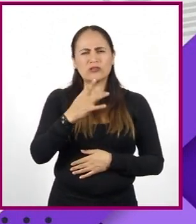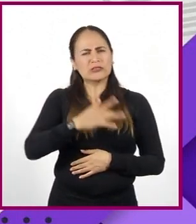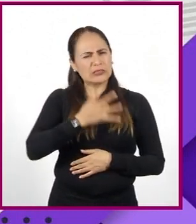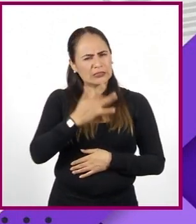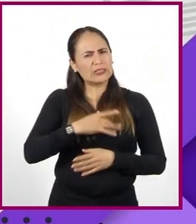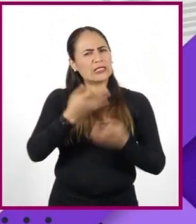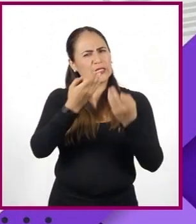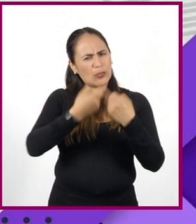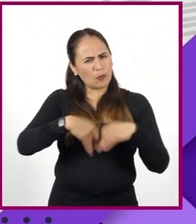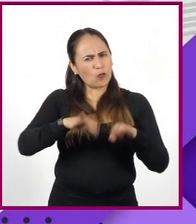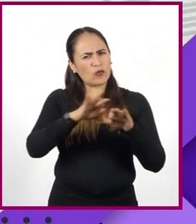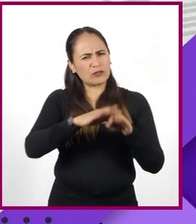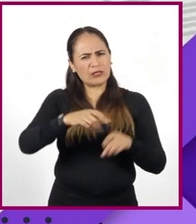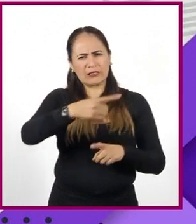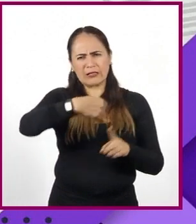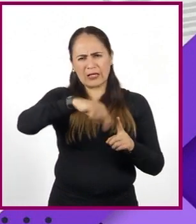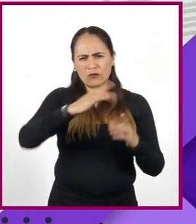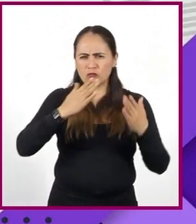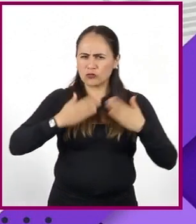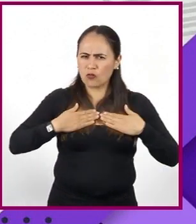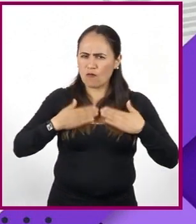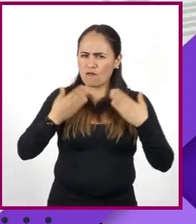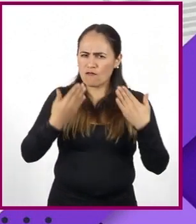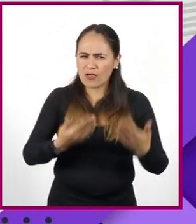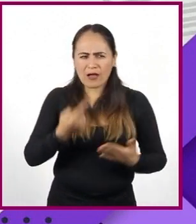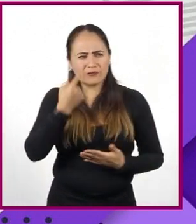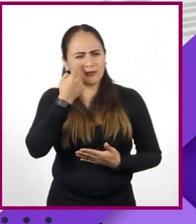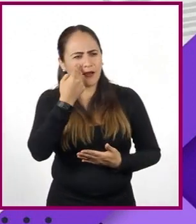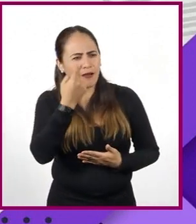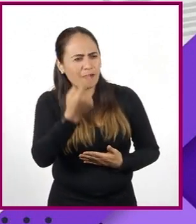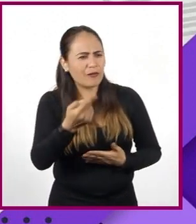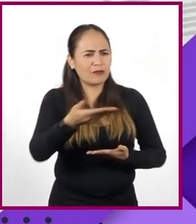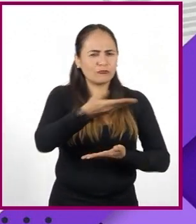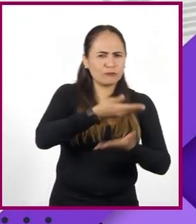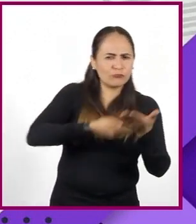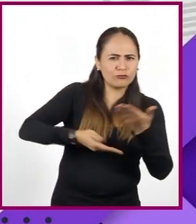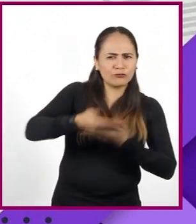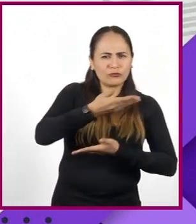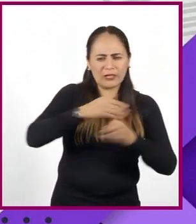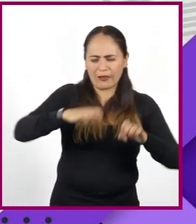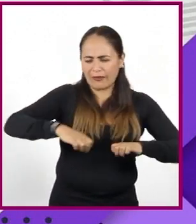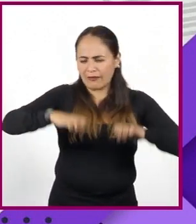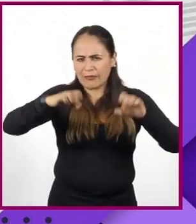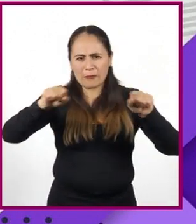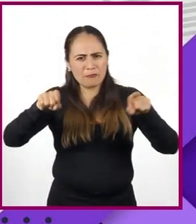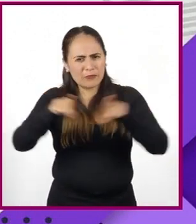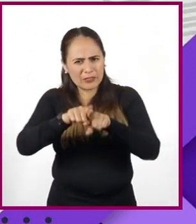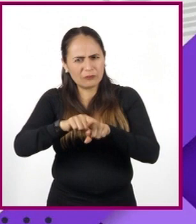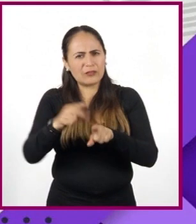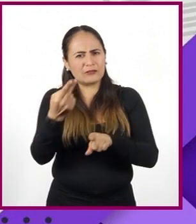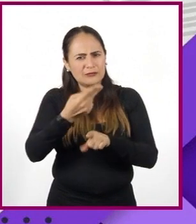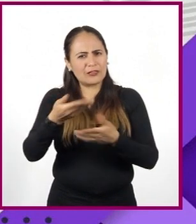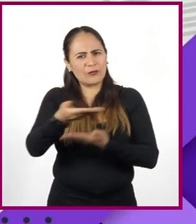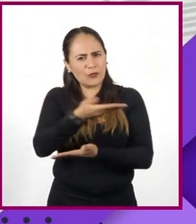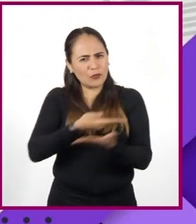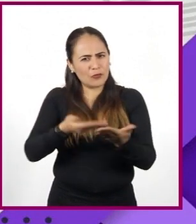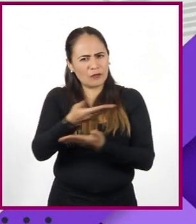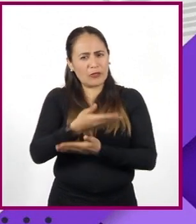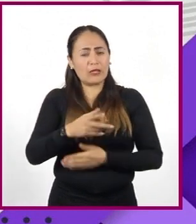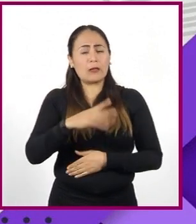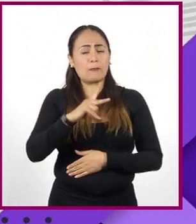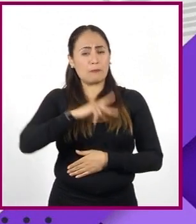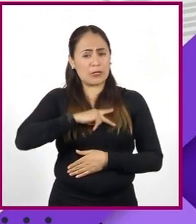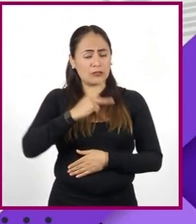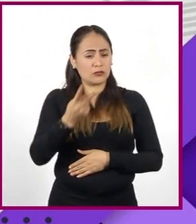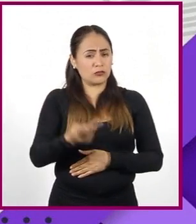que se sientan en confianza de explorar e interactuar con niñas y niños de su edad. Cuando les pregunté a mis sobrinos qué